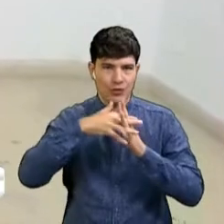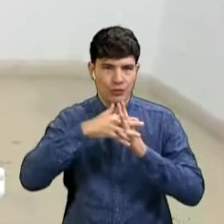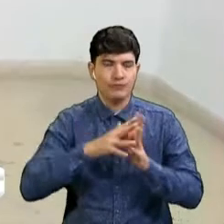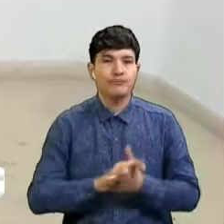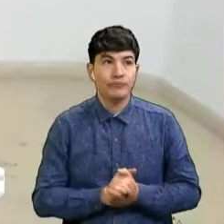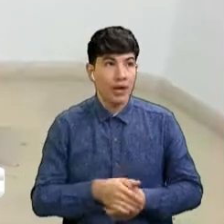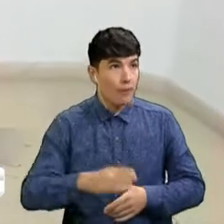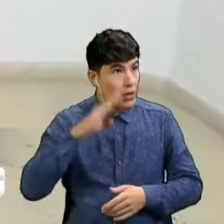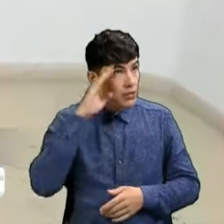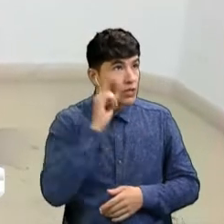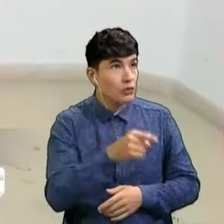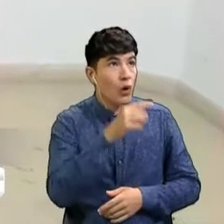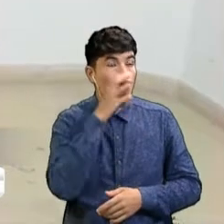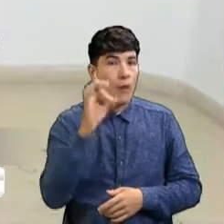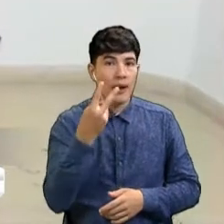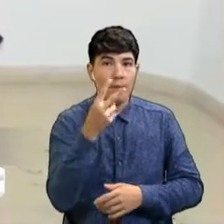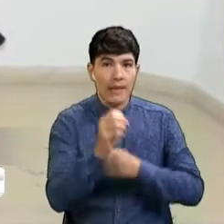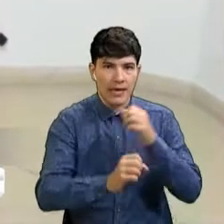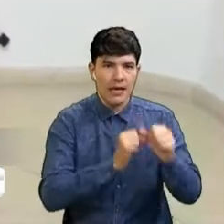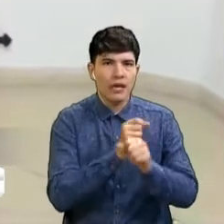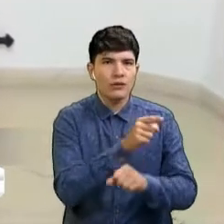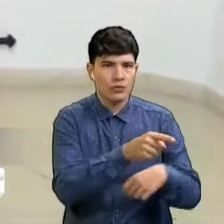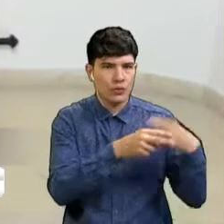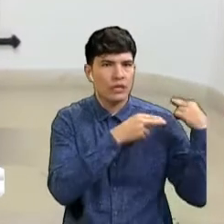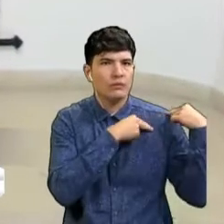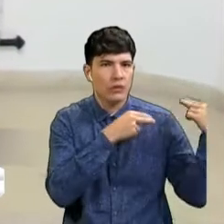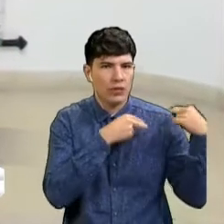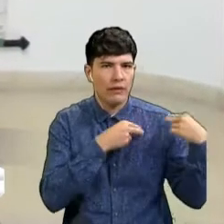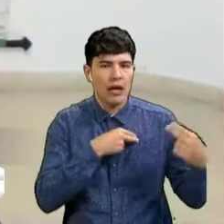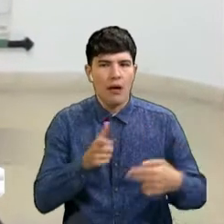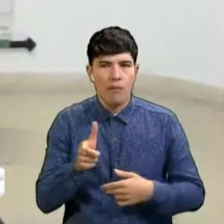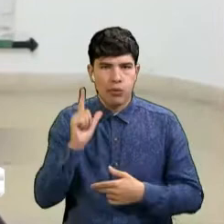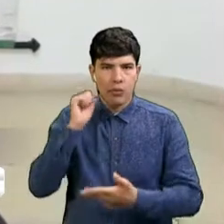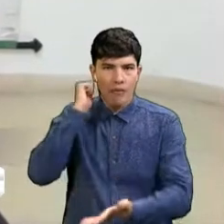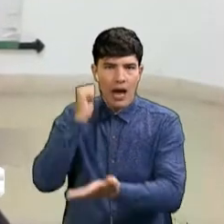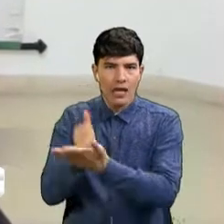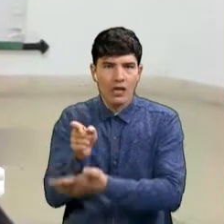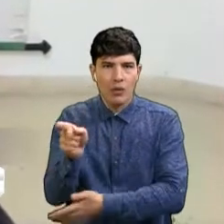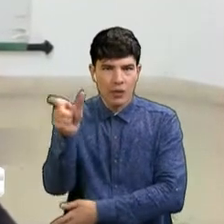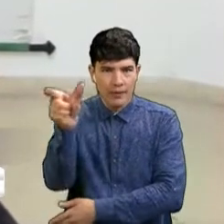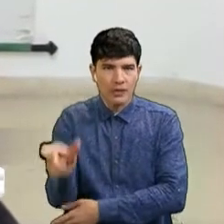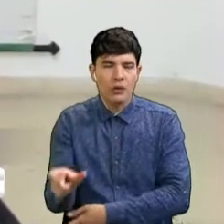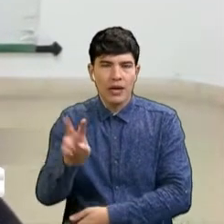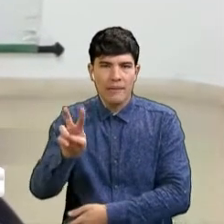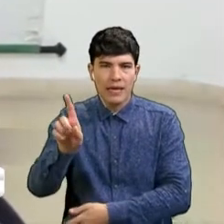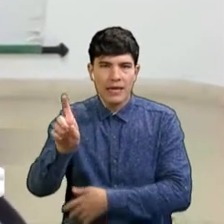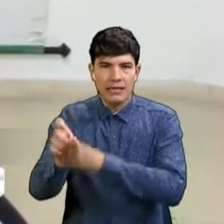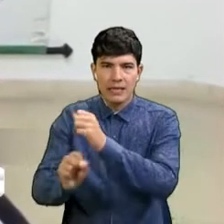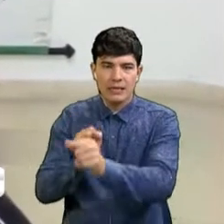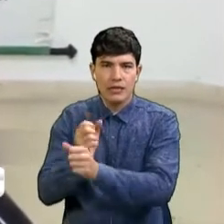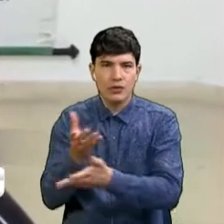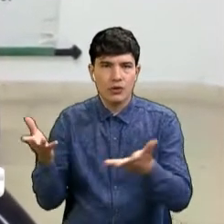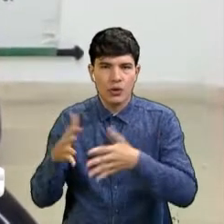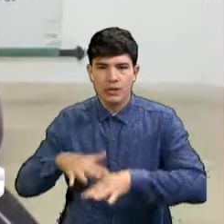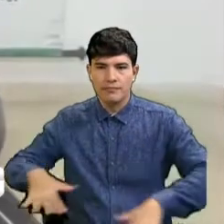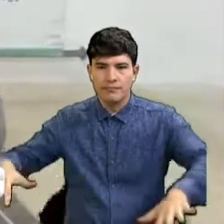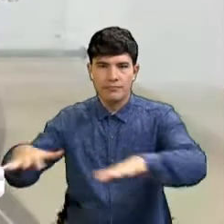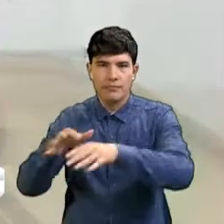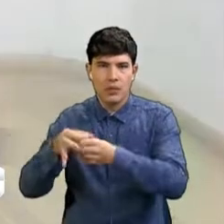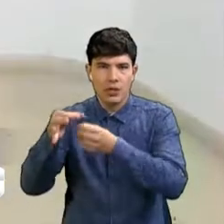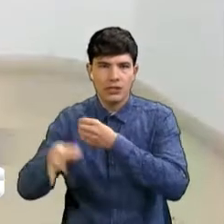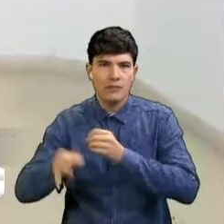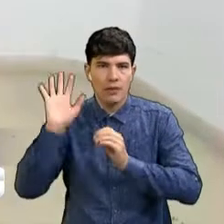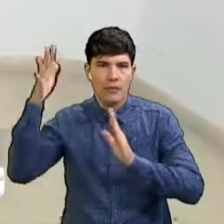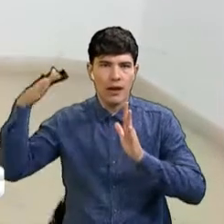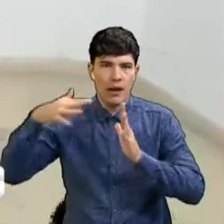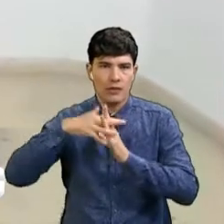Según la policía, este hombre de 20 años de edad sería el presunto responsable del homicidio de una persona de 26 años en el casco urbano del municipio del